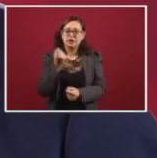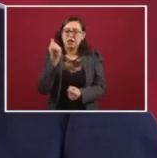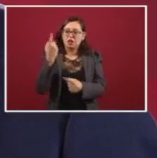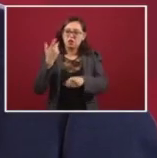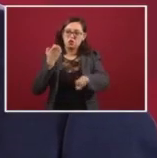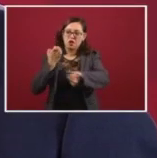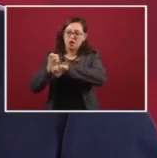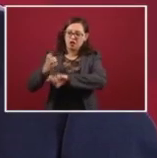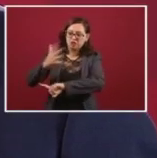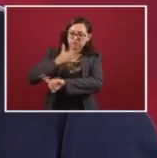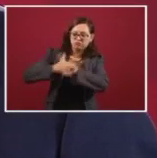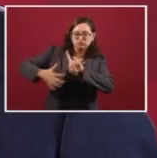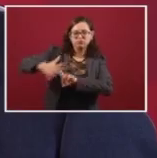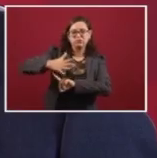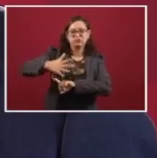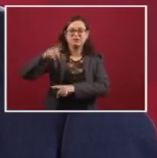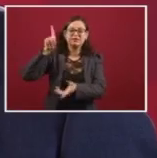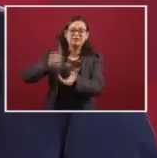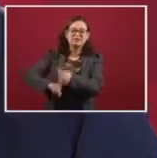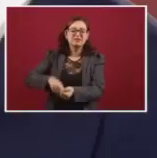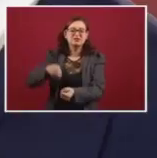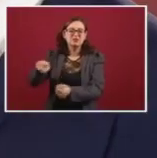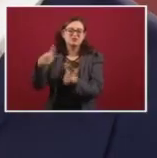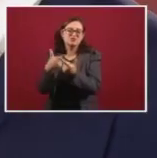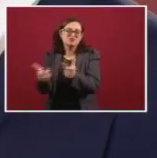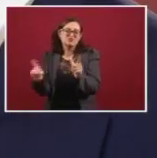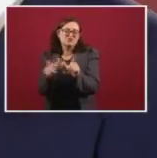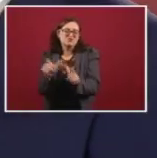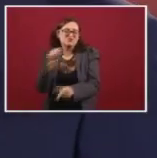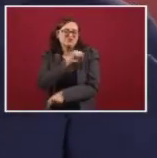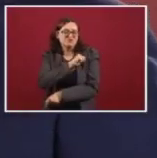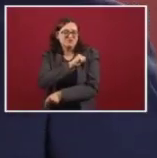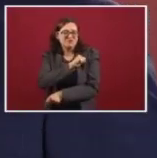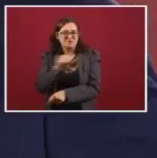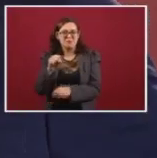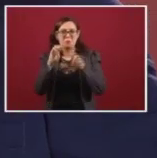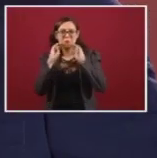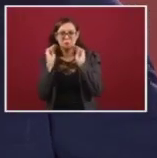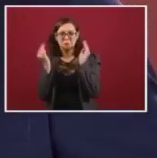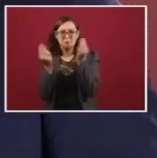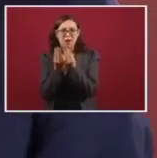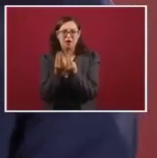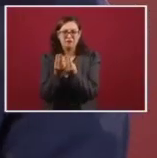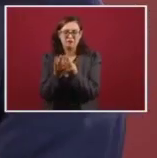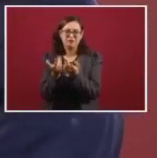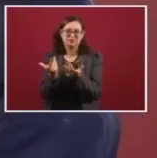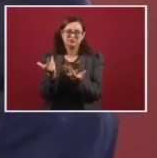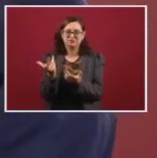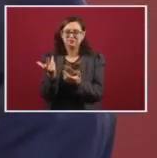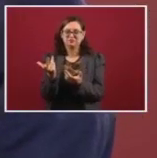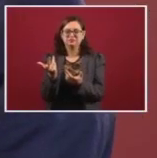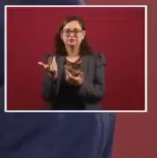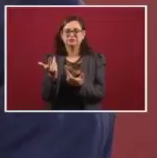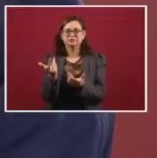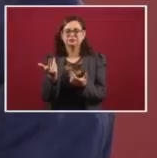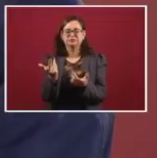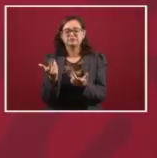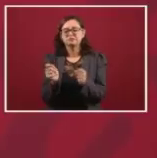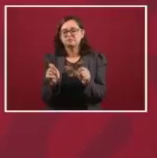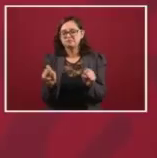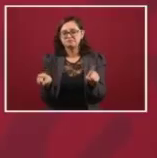En el caso de homicidios, les puedo decir que así como no hemos